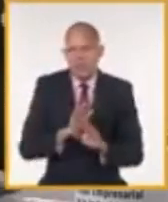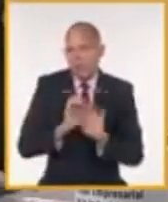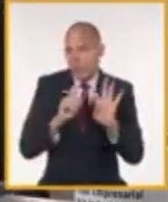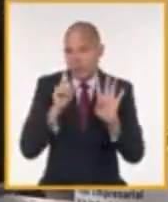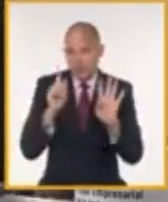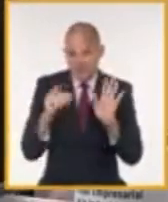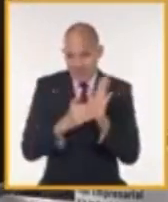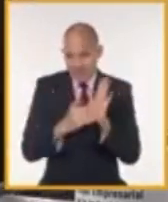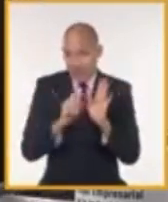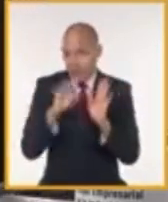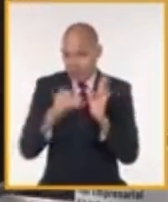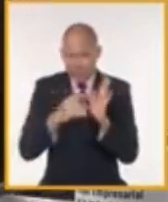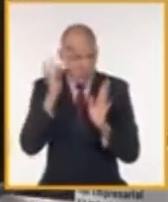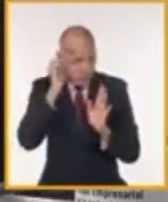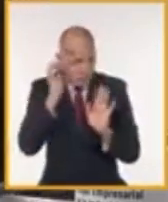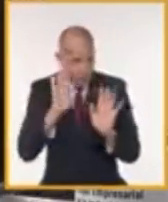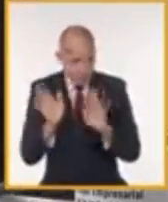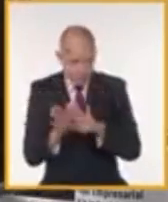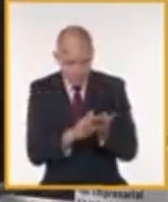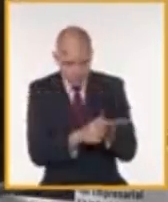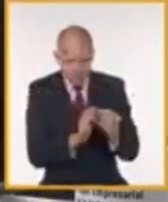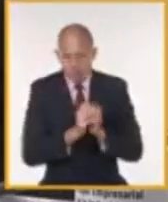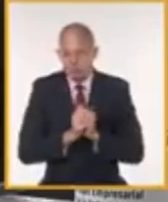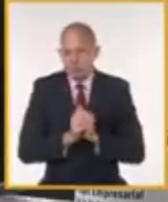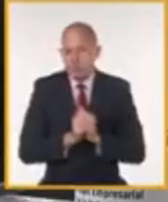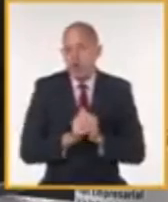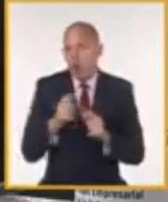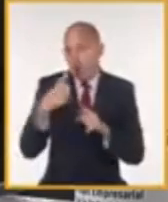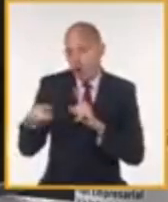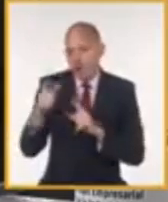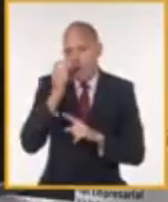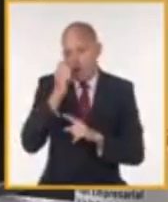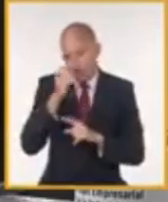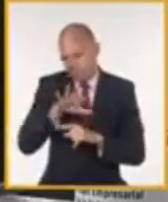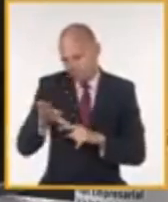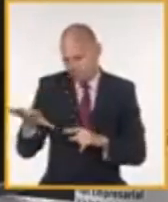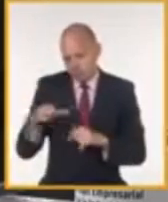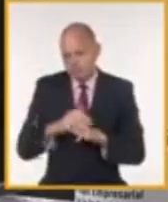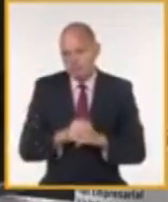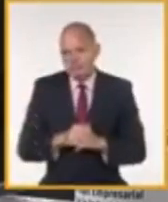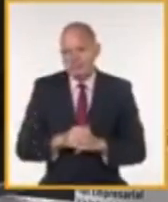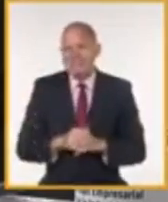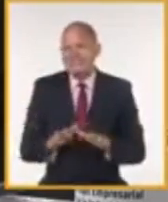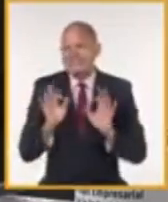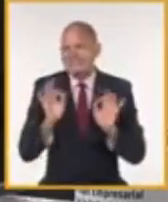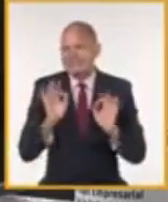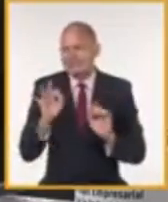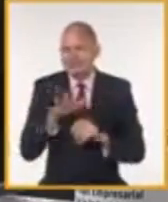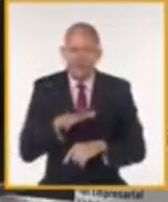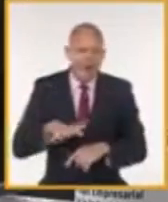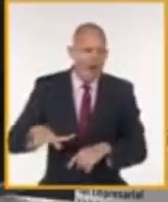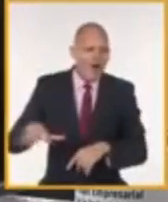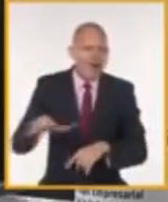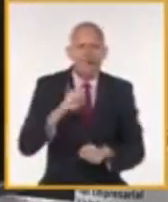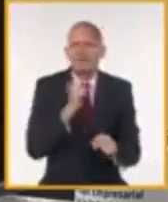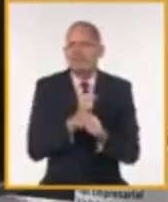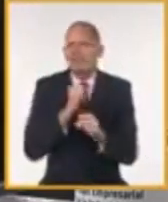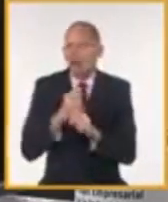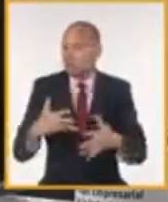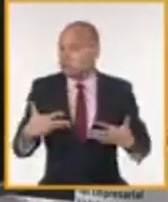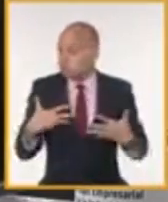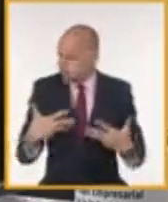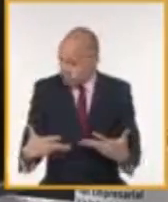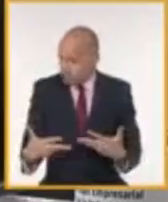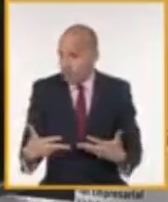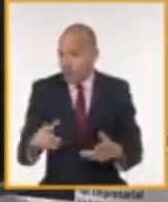planificados. Cada entidad nuestra, cada colectivo en nuestras empresas se caracteriza por la humildad, por la entrega y por el